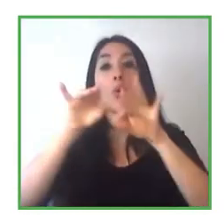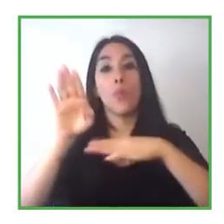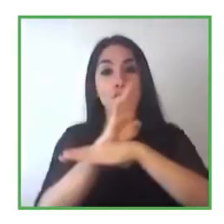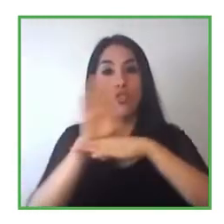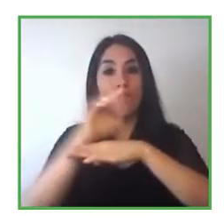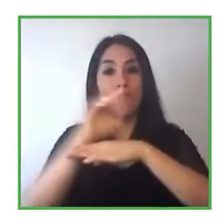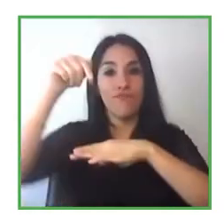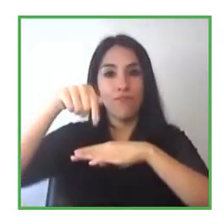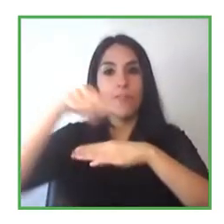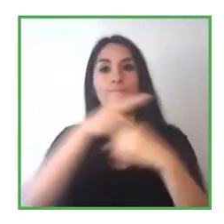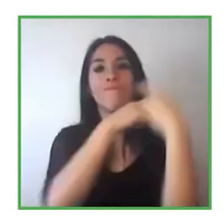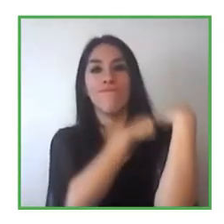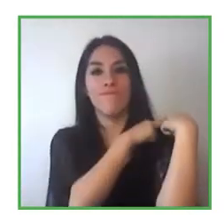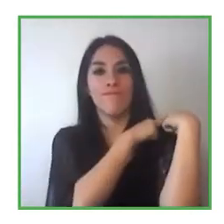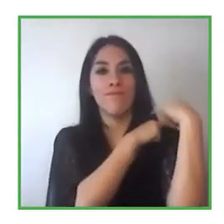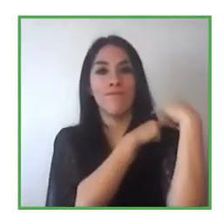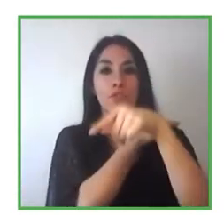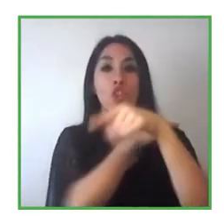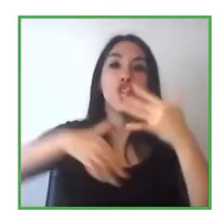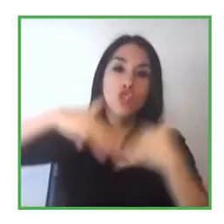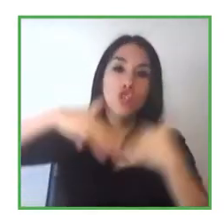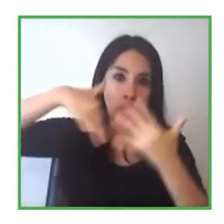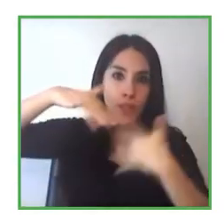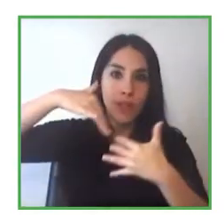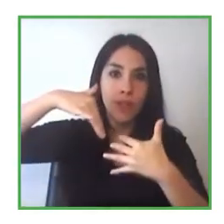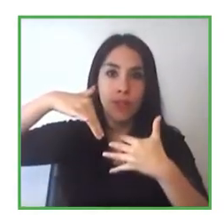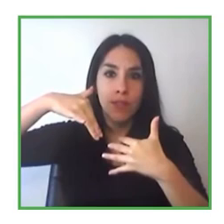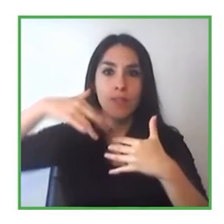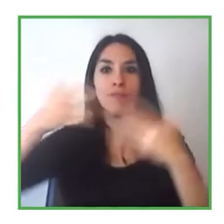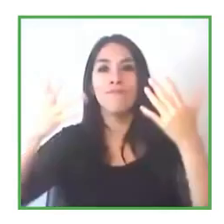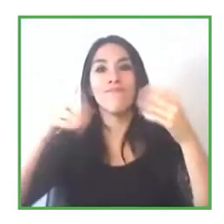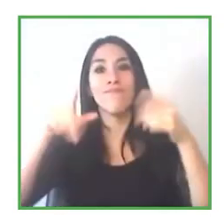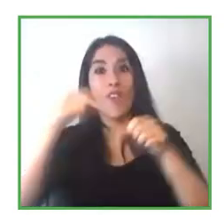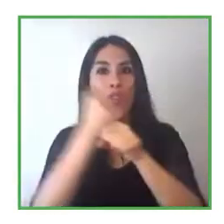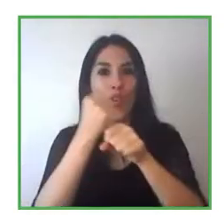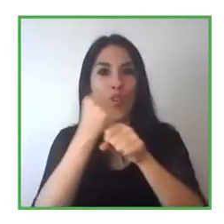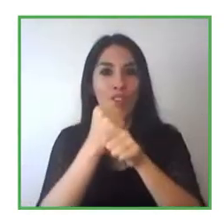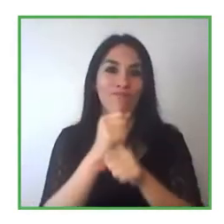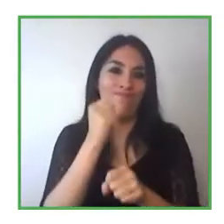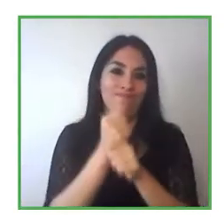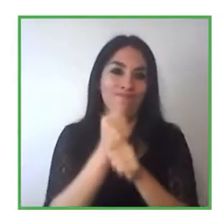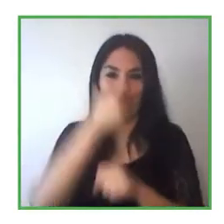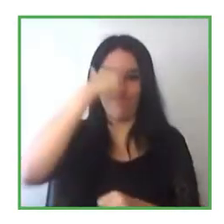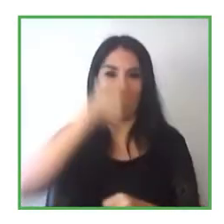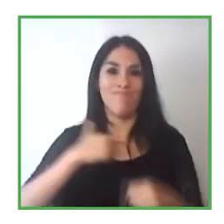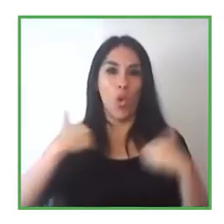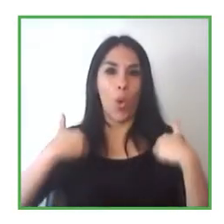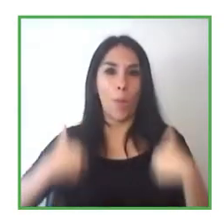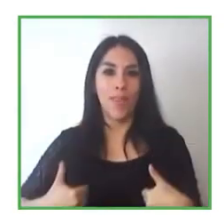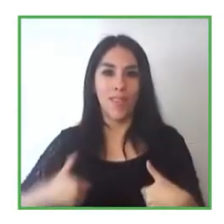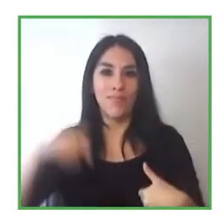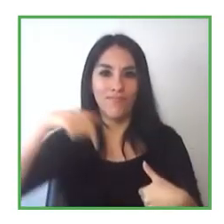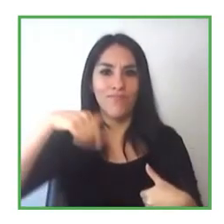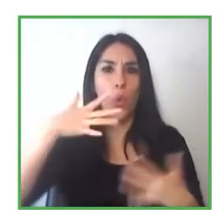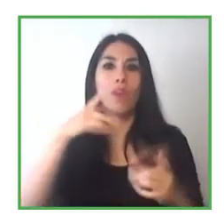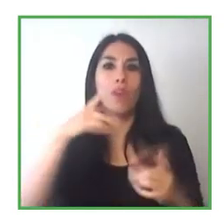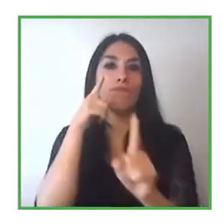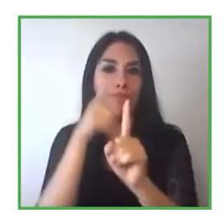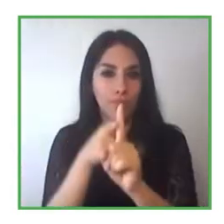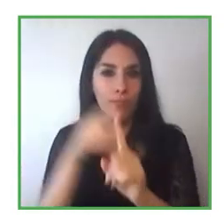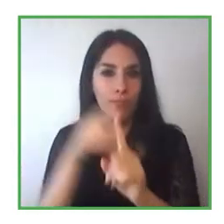Humanos. Y es un Departamento de Recursos Humanos que lo que su misión es cubrir vacantes en su empresa. Y por lo